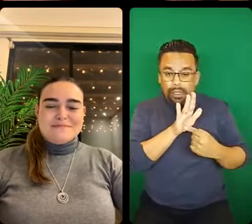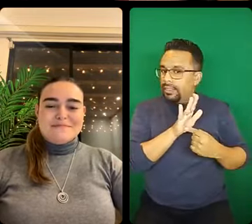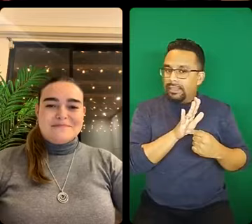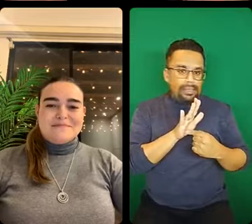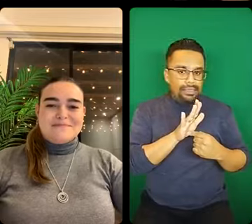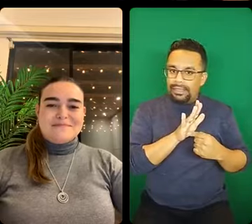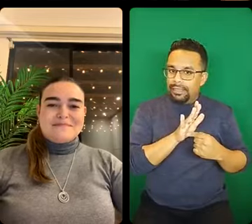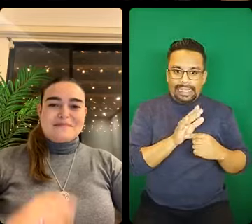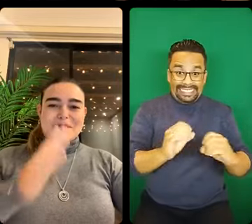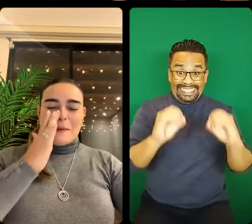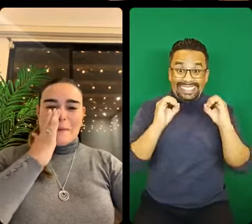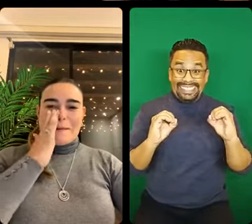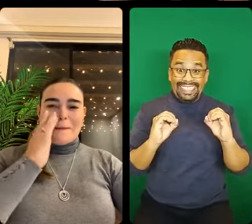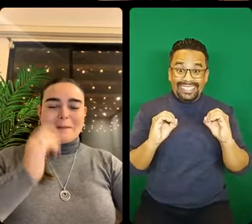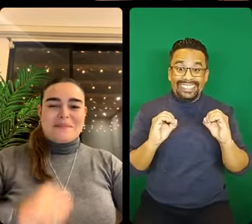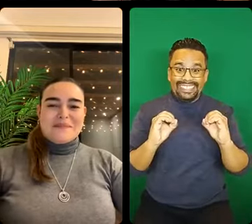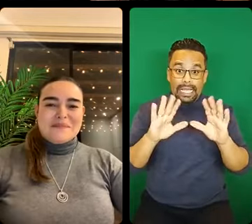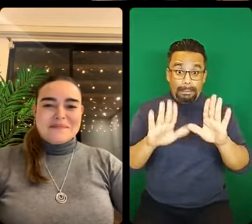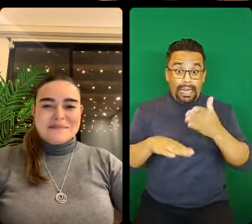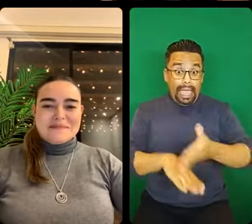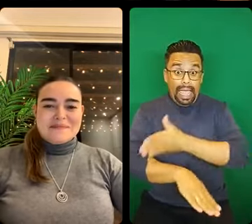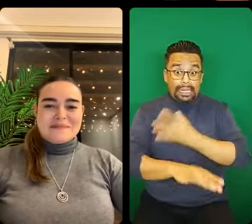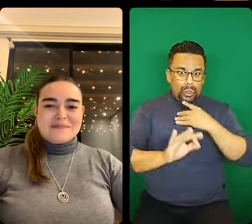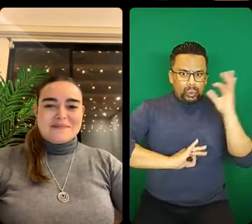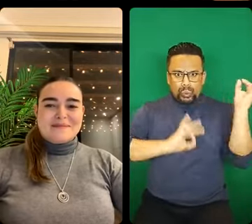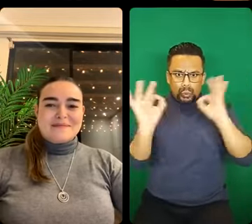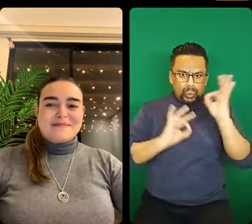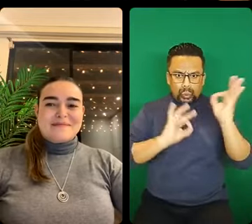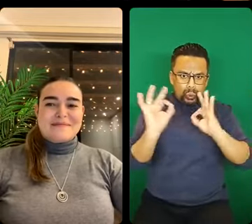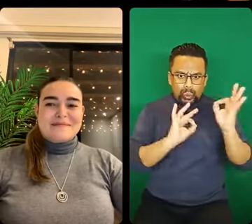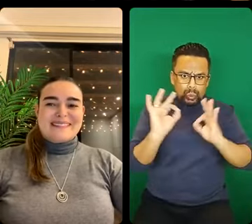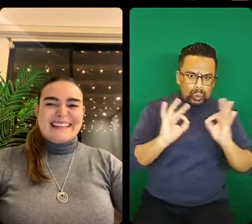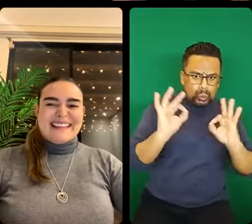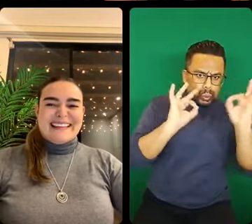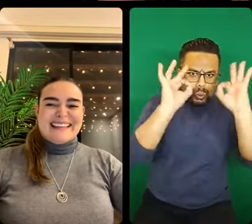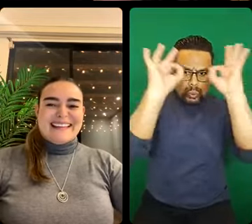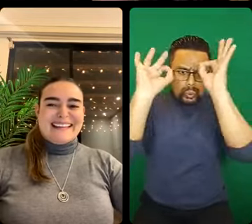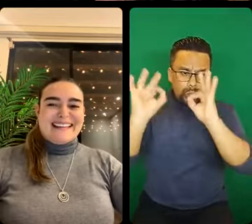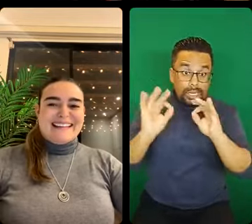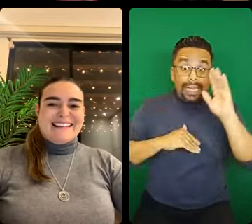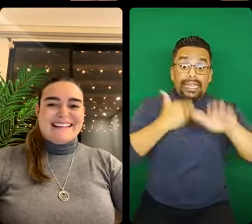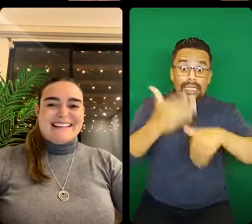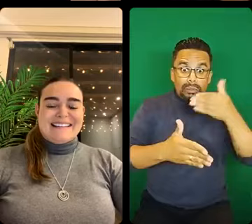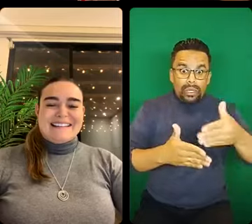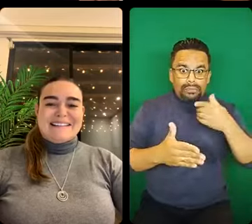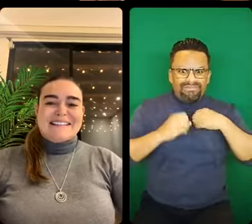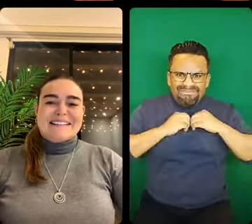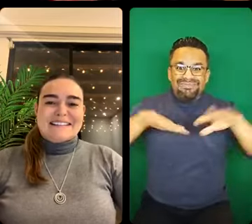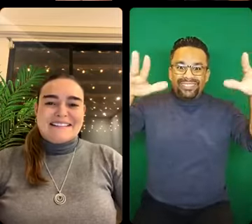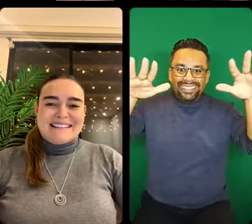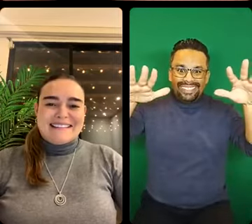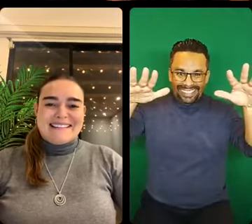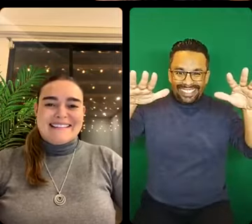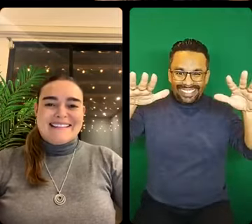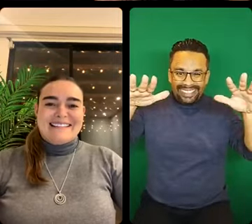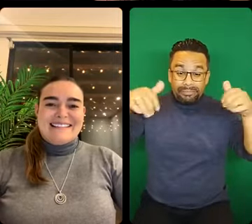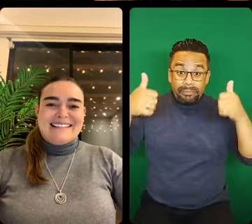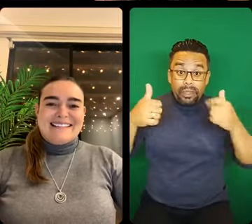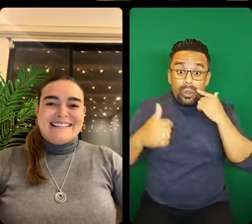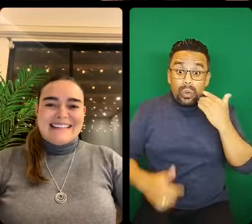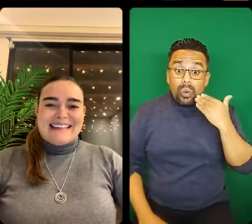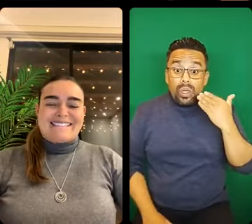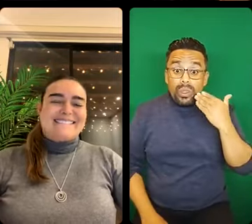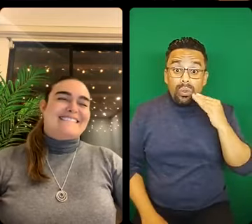empiecen a armar toda esa campaña. Van a tener mucho tiempo para que la saquen del estadio. Porque, Cata, el 9 de septiembre arrancan las